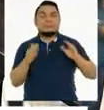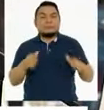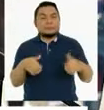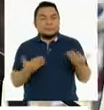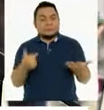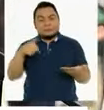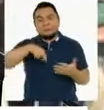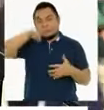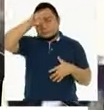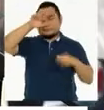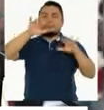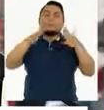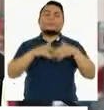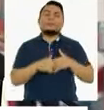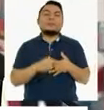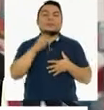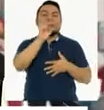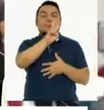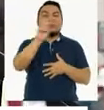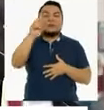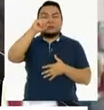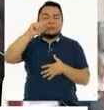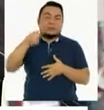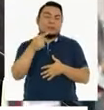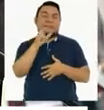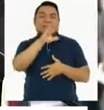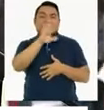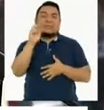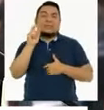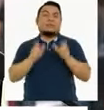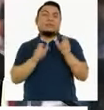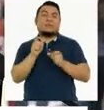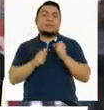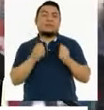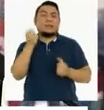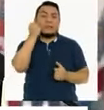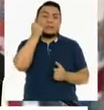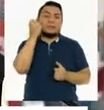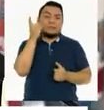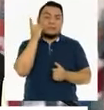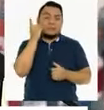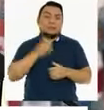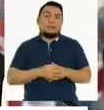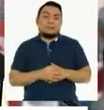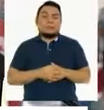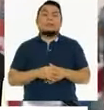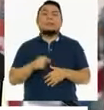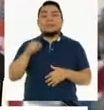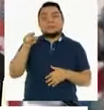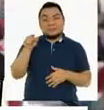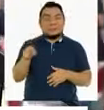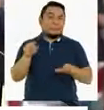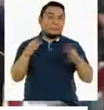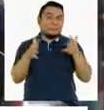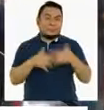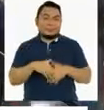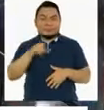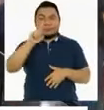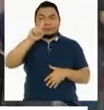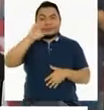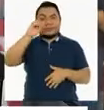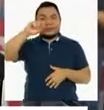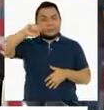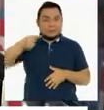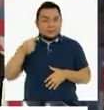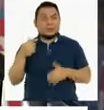Existen en el Perú alrededor de 22.500 personas con síndrome de Down, de los cuales alrededor de 10.000